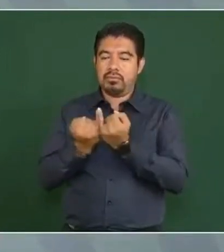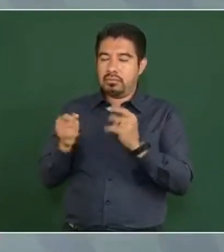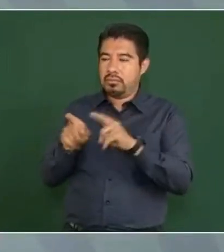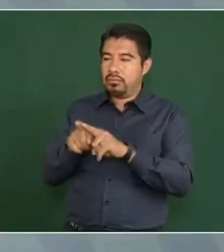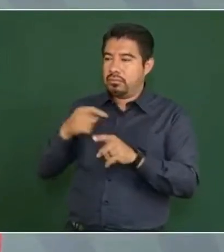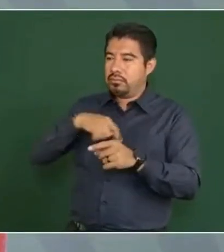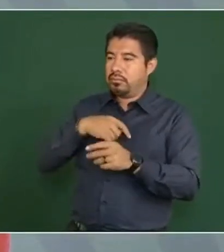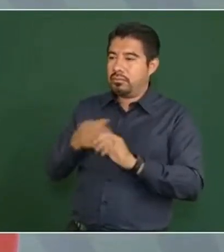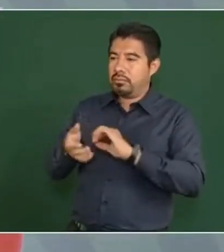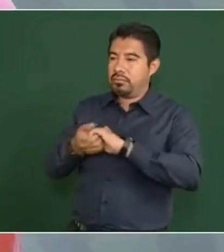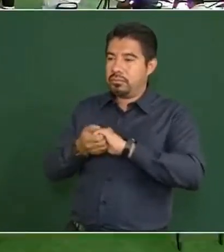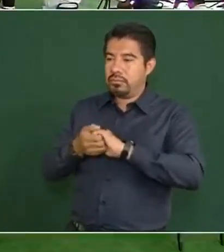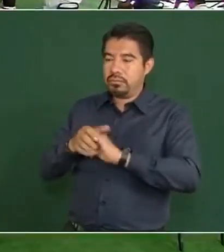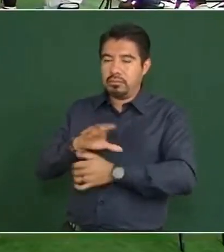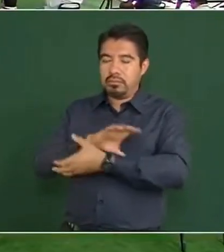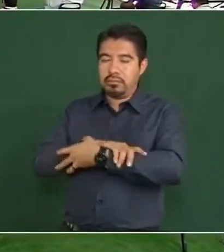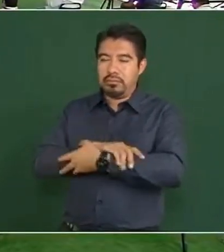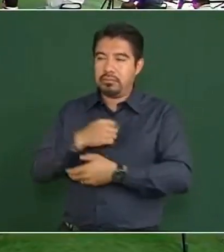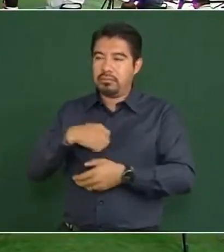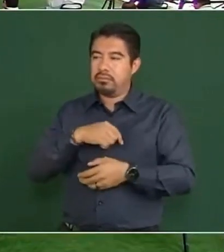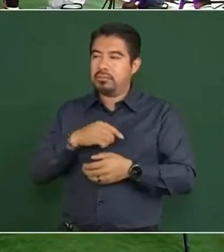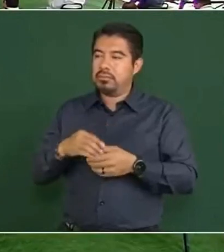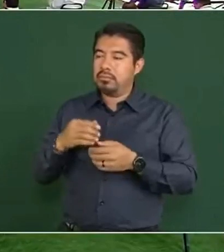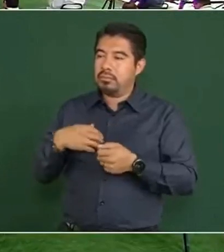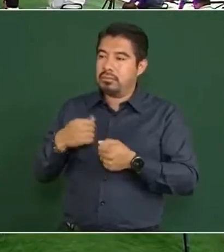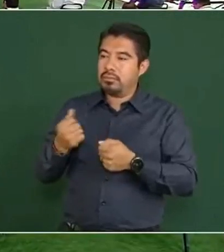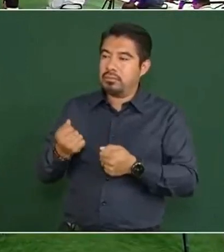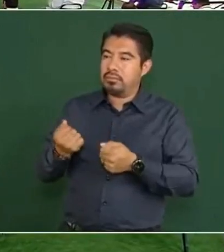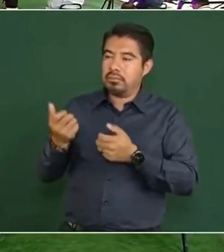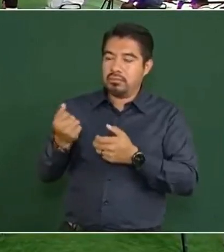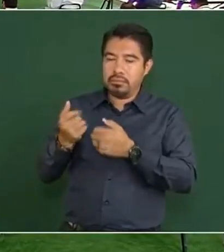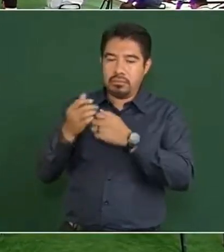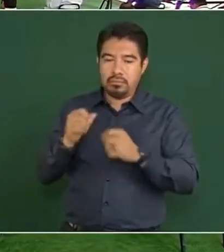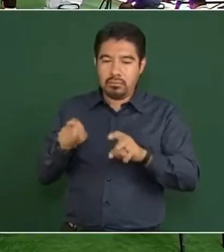Por eso se decidió mantener el tratado.